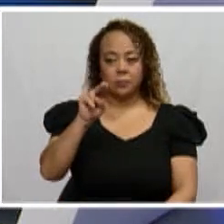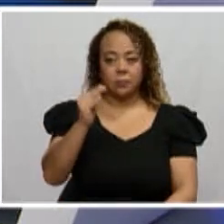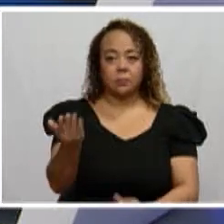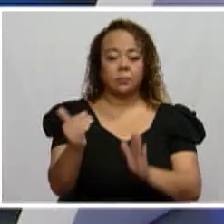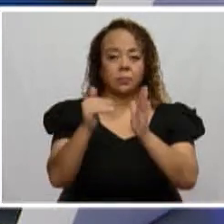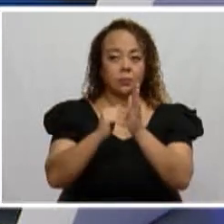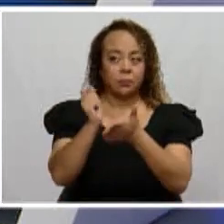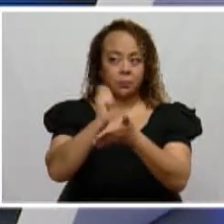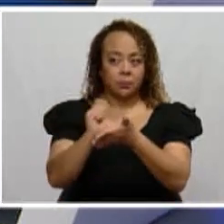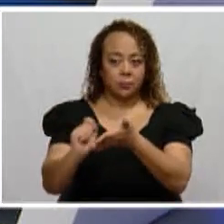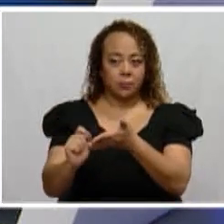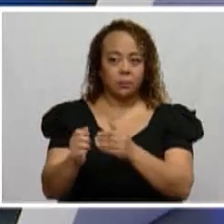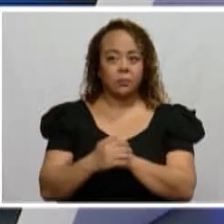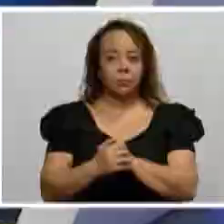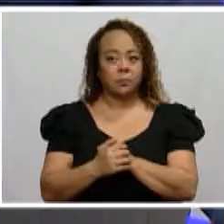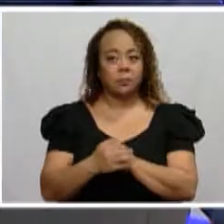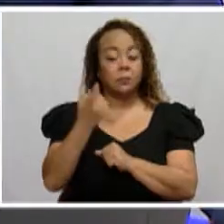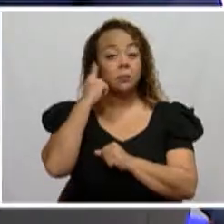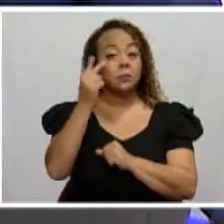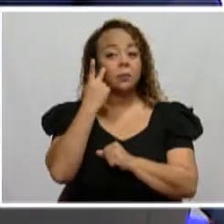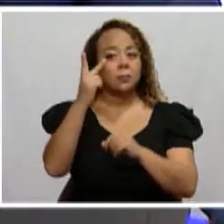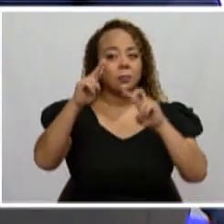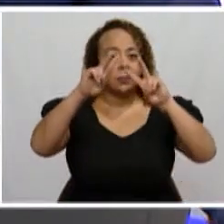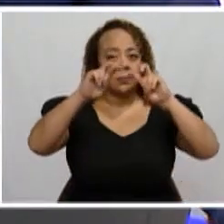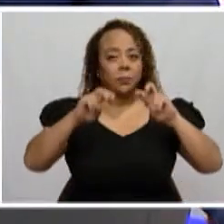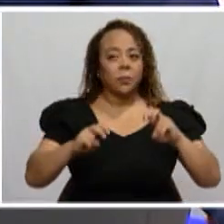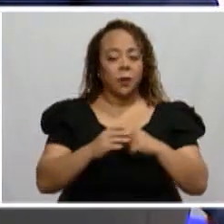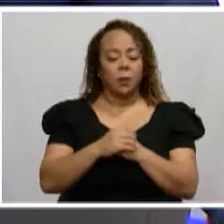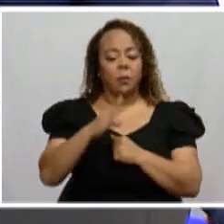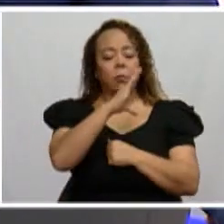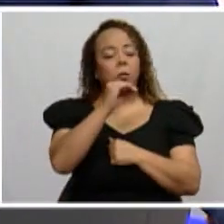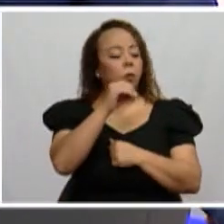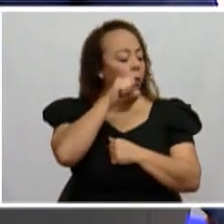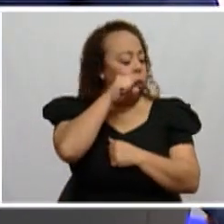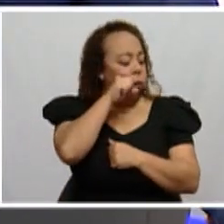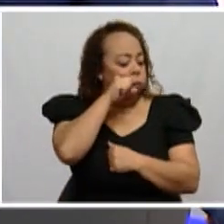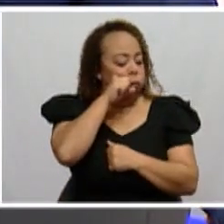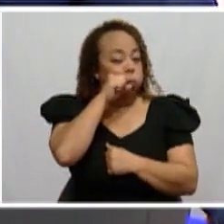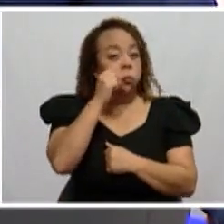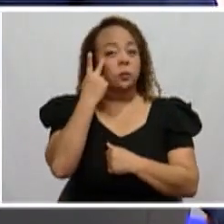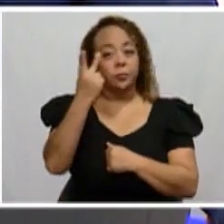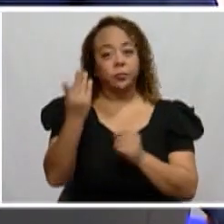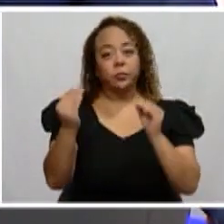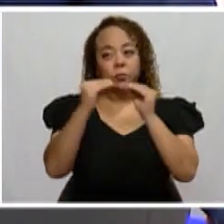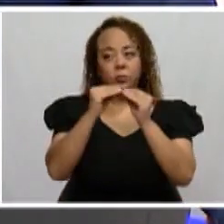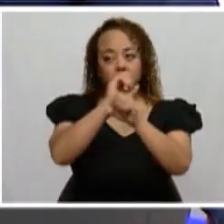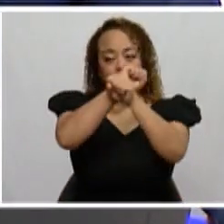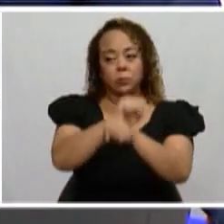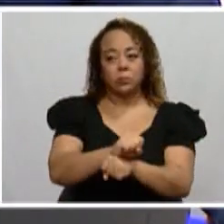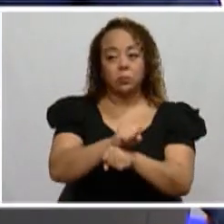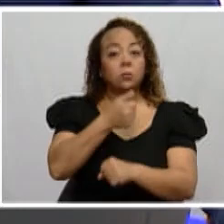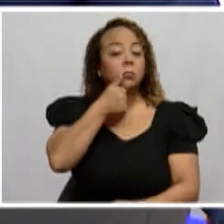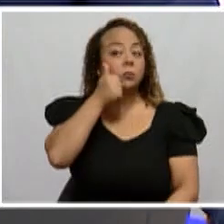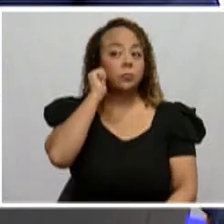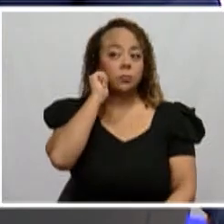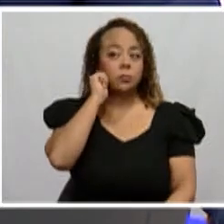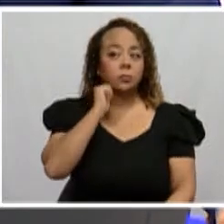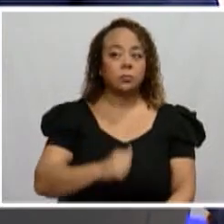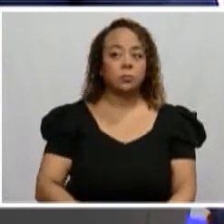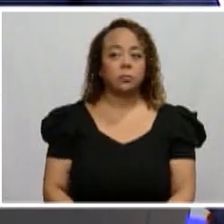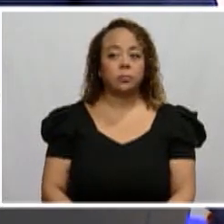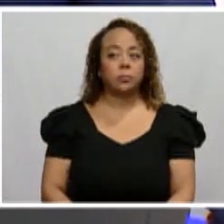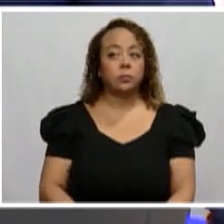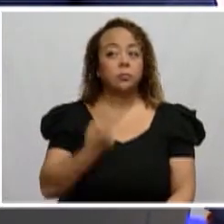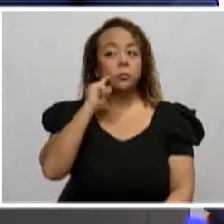estoy seguro para sacar un análisis y ya ir a ver también poco más de lo del clásico de ayer del clásico nacional